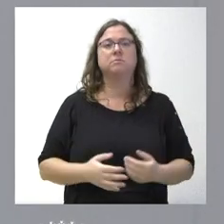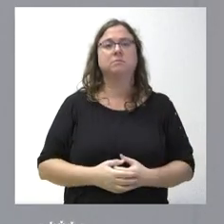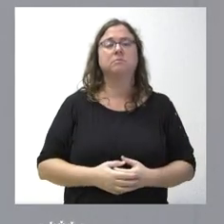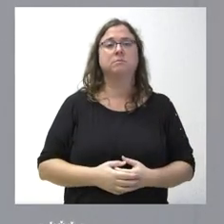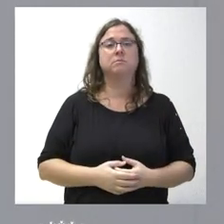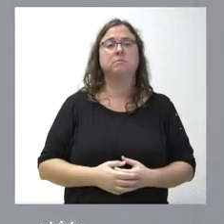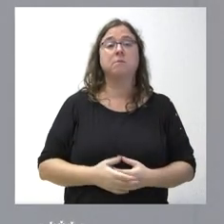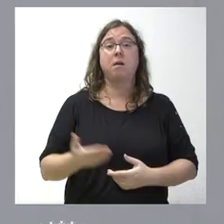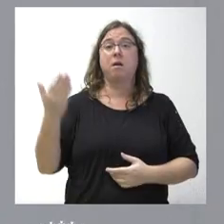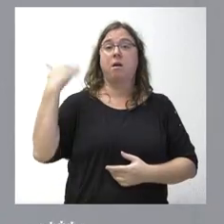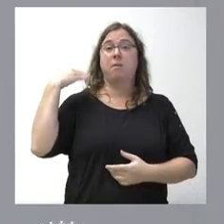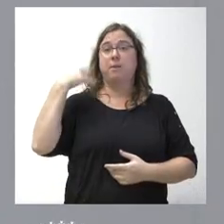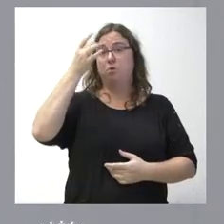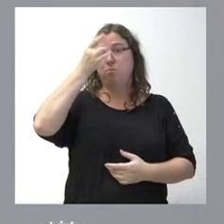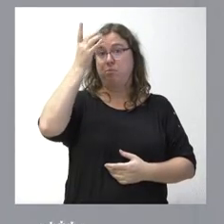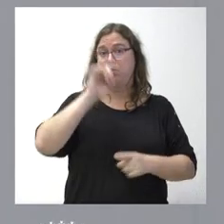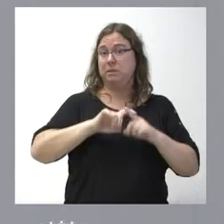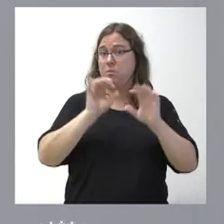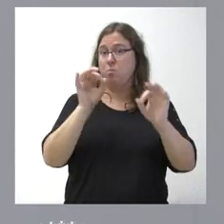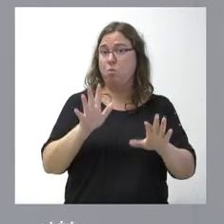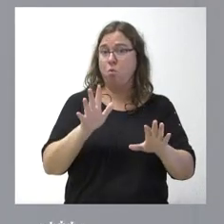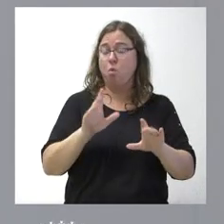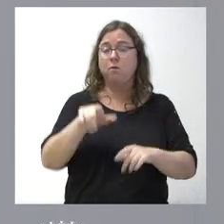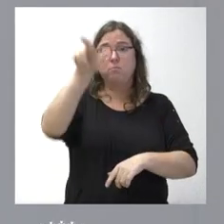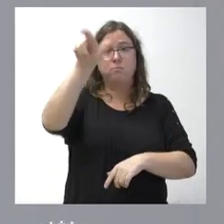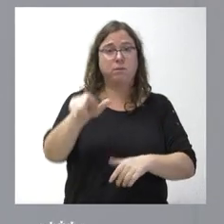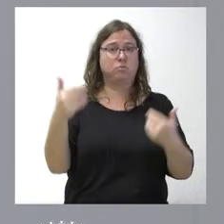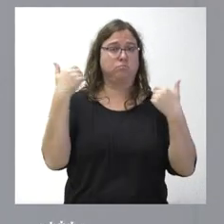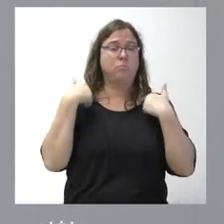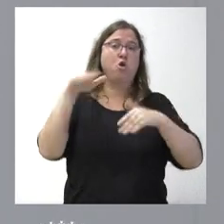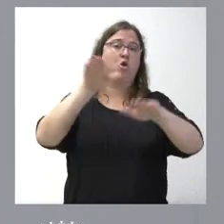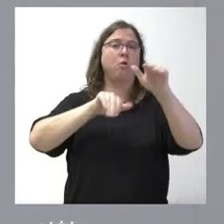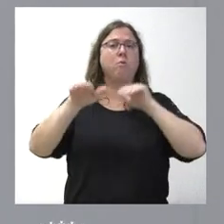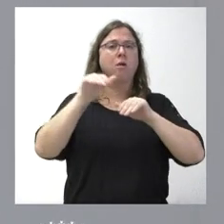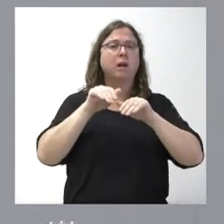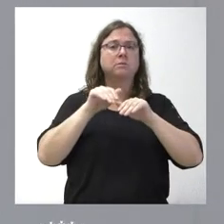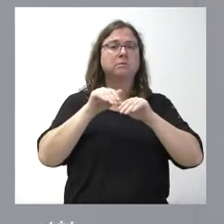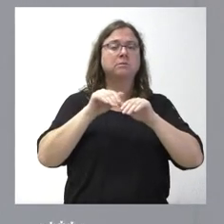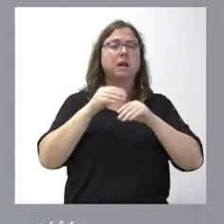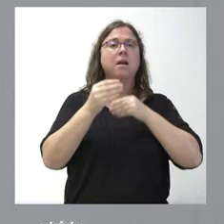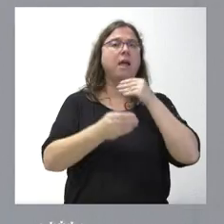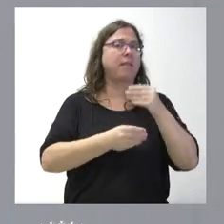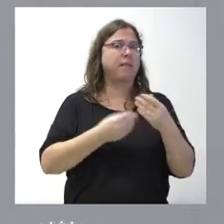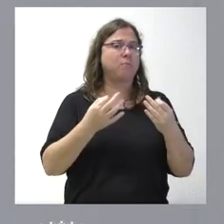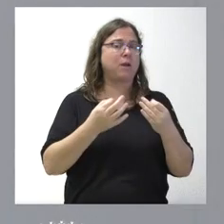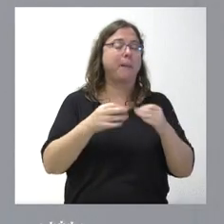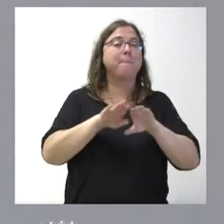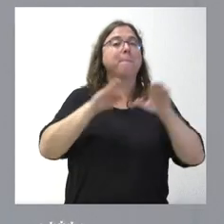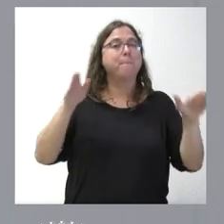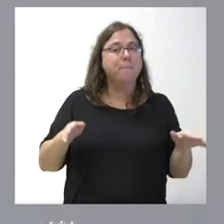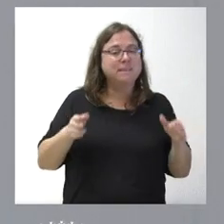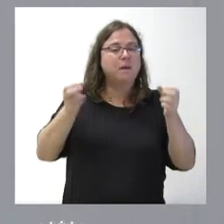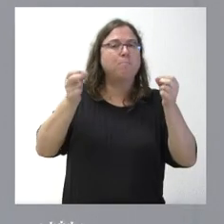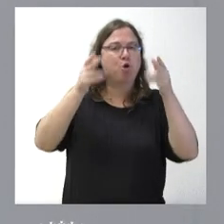la anterior iniciativa de estas características por parte de los convocantes se decidió poner en marcha una mesa por León